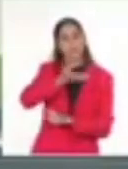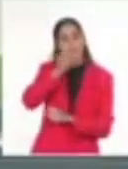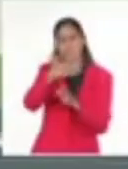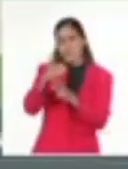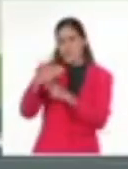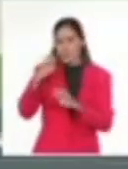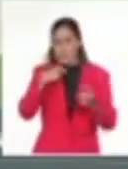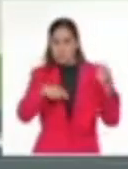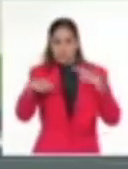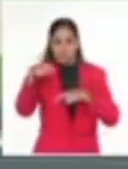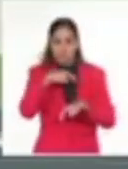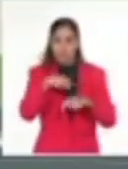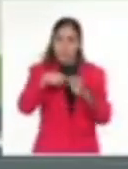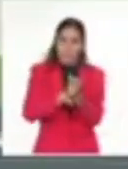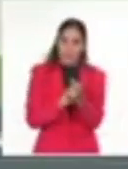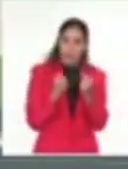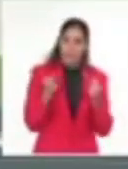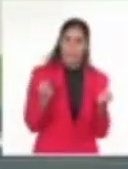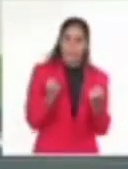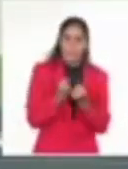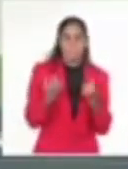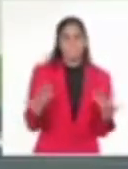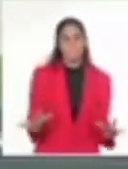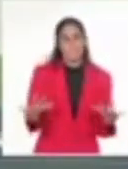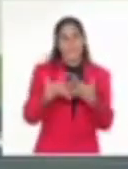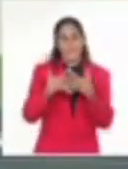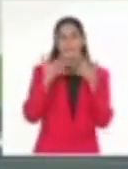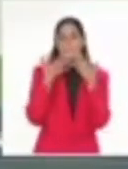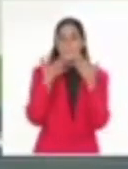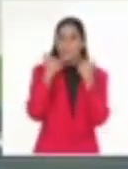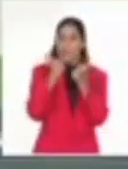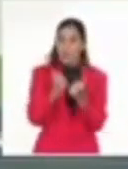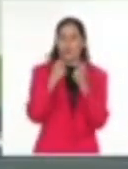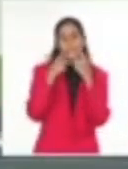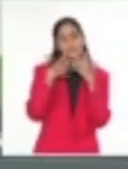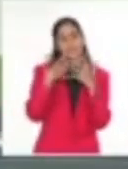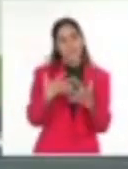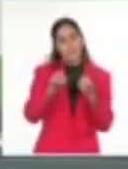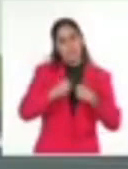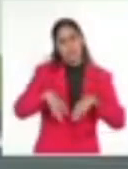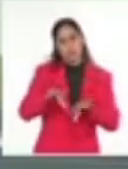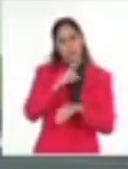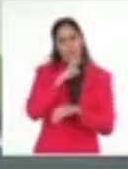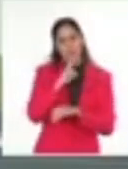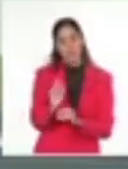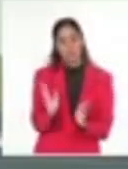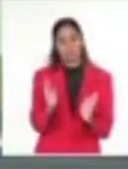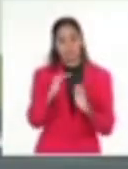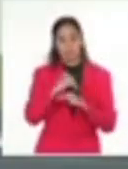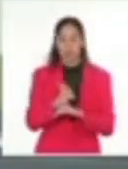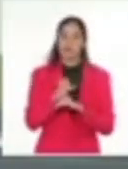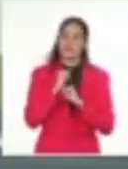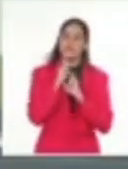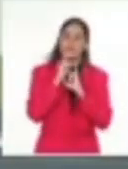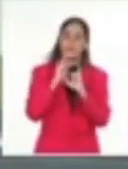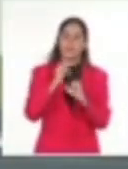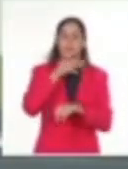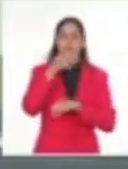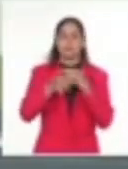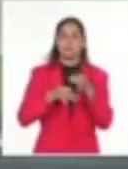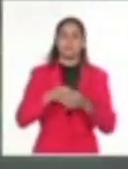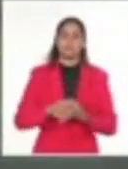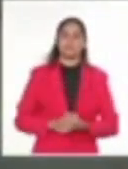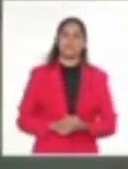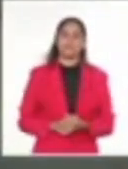que consolidan la prestación de servicios de la entidad en medio de importantes limitaciones de recursos. Más detalles en el siguiente reporte.